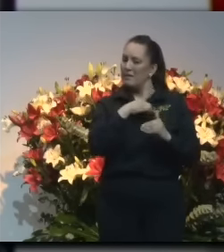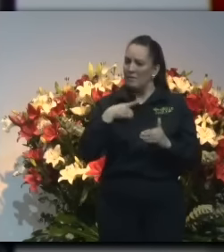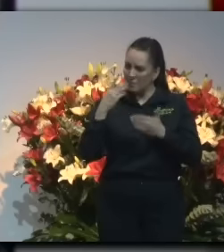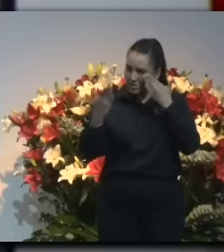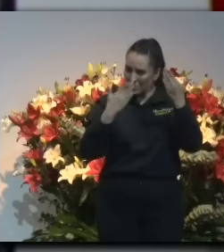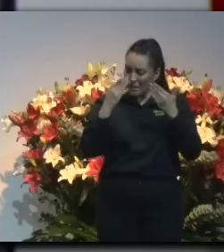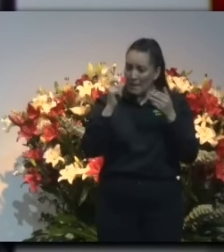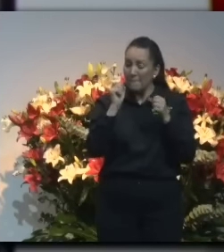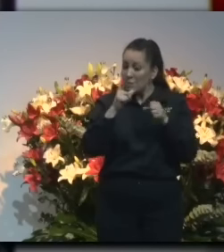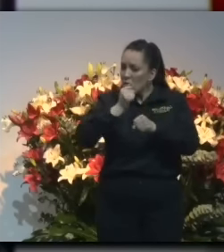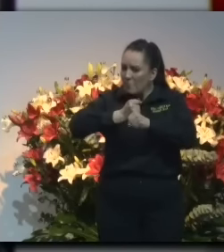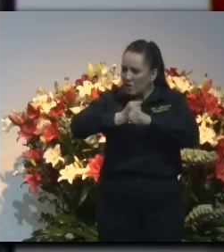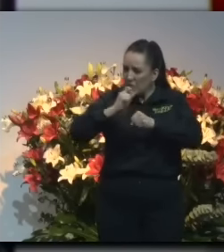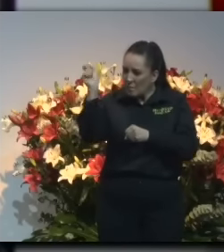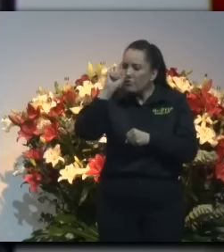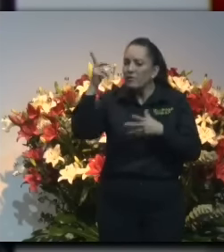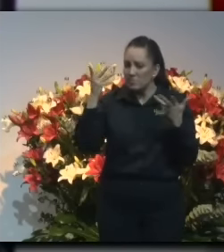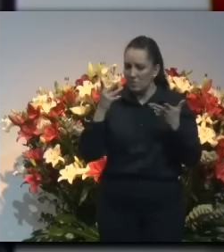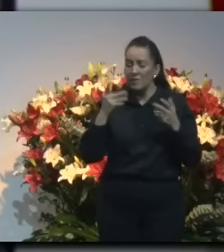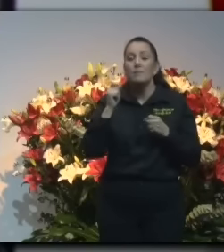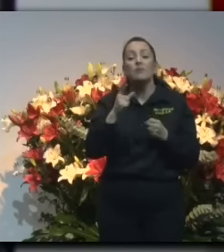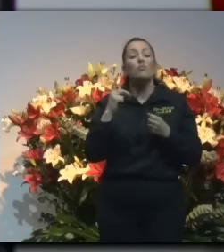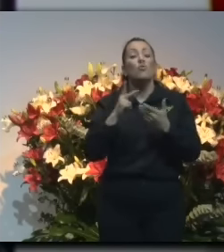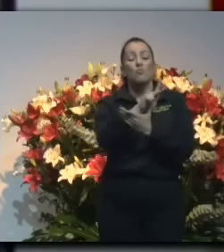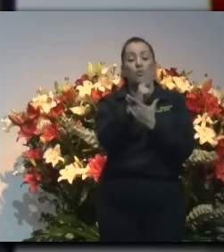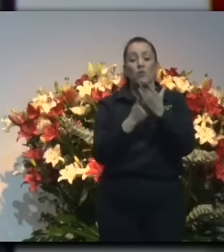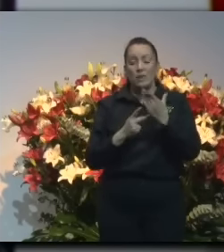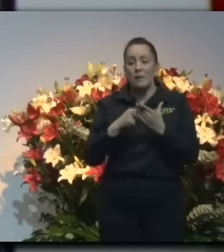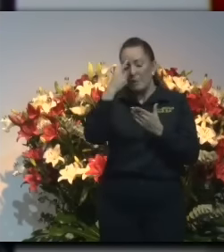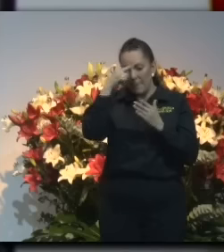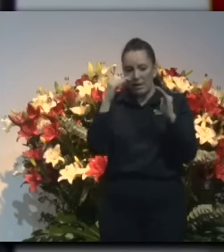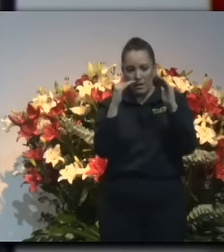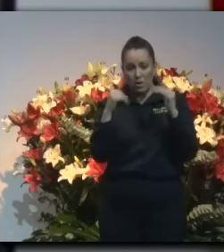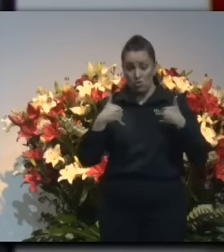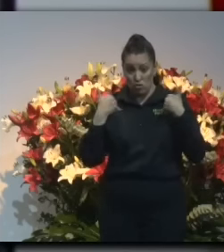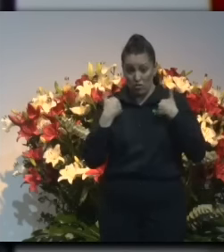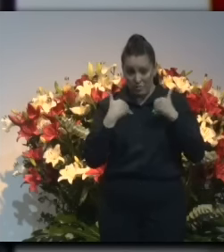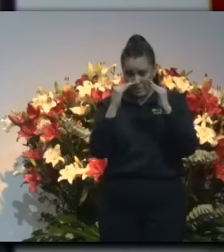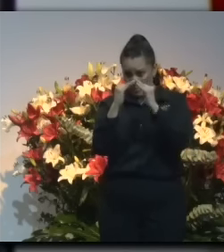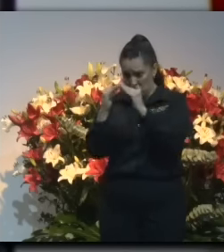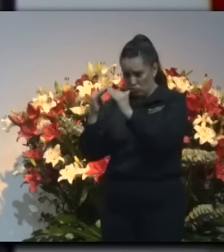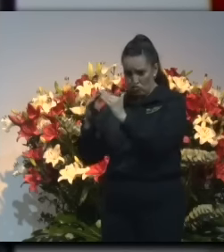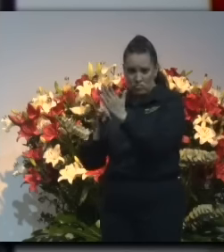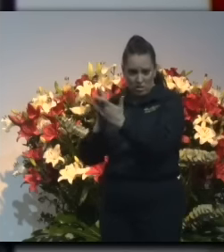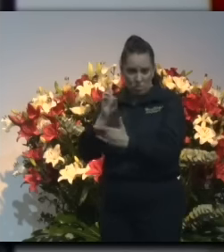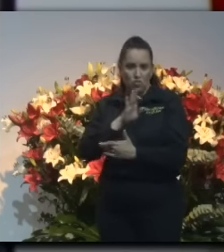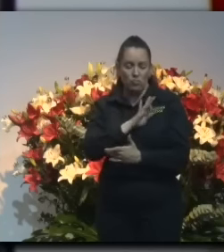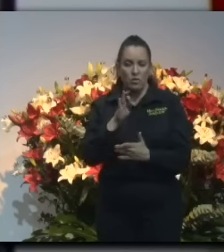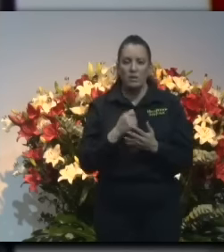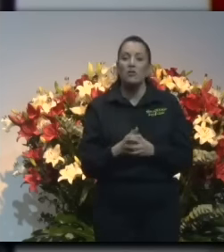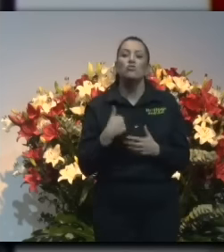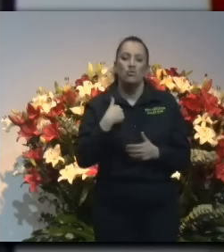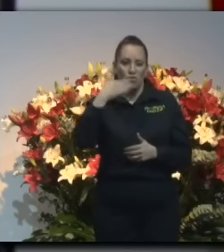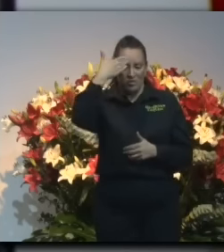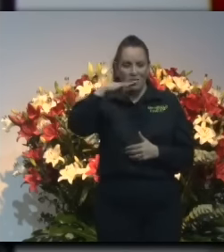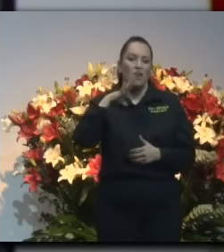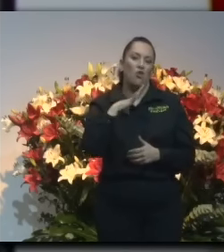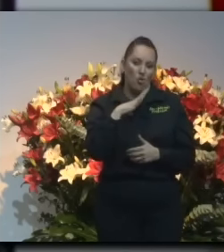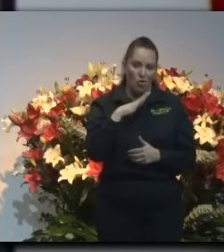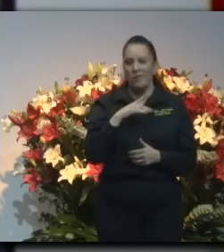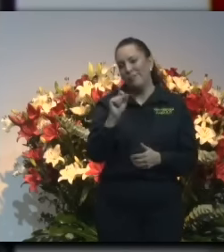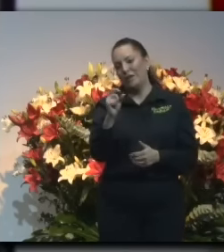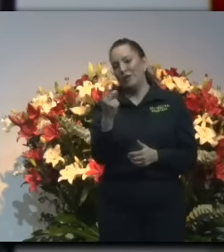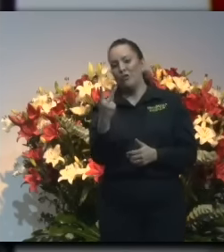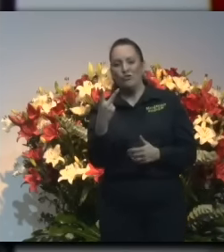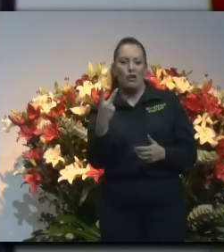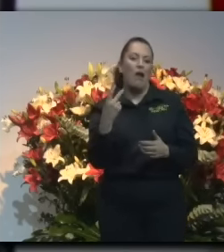profesional. Va a haber un programa de vivienda para jóvenes. Yo sé que muchos jóvenes, pues, hoy no pretenden casarse a los 22